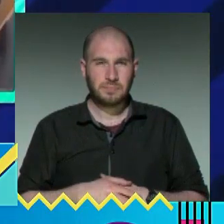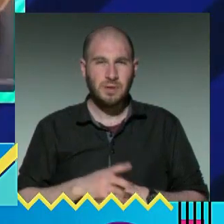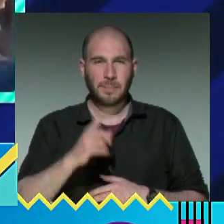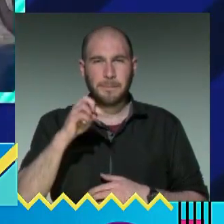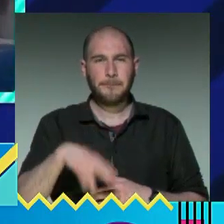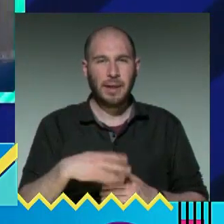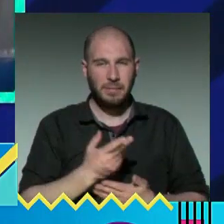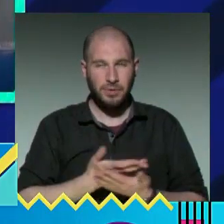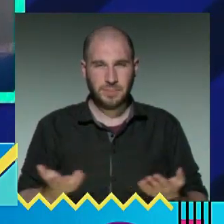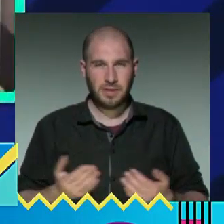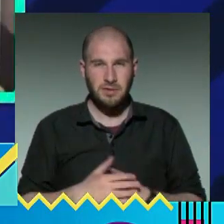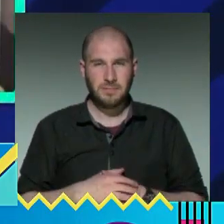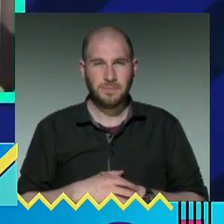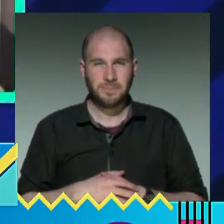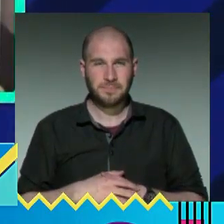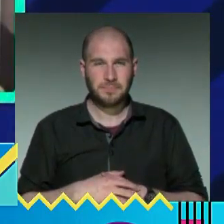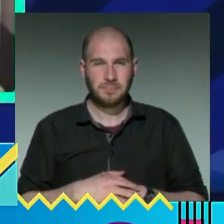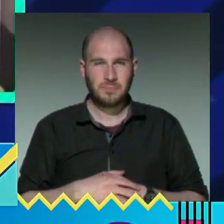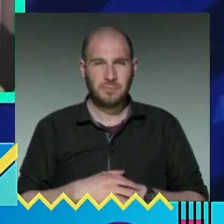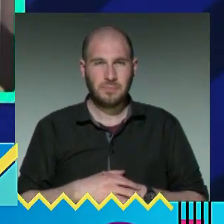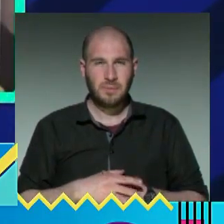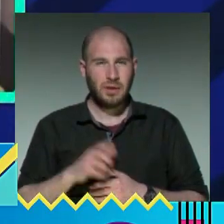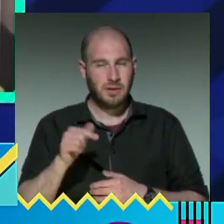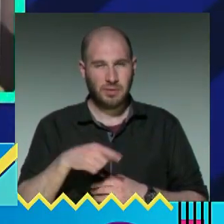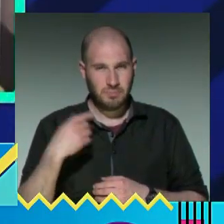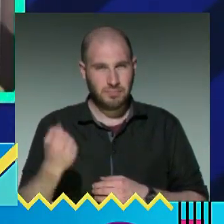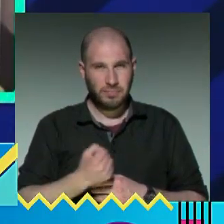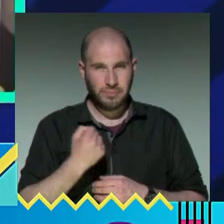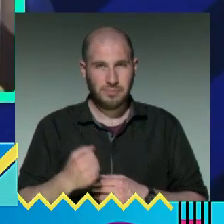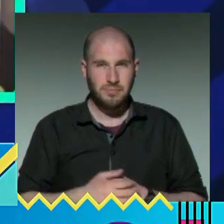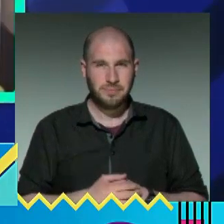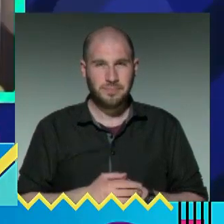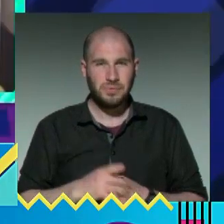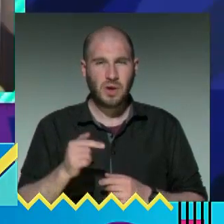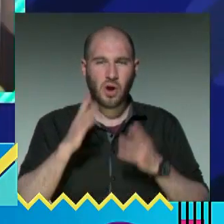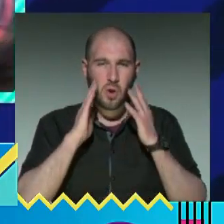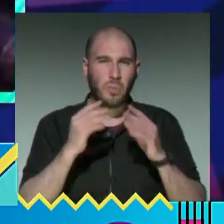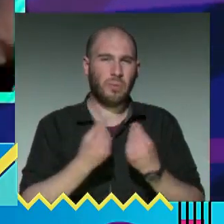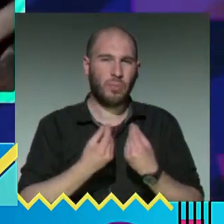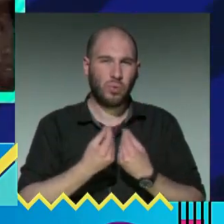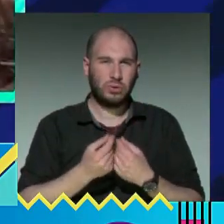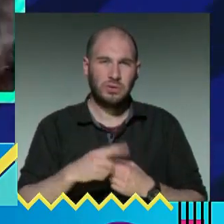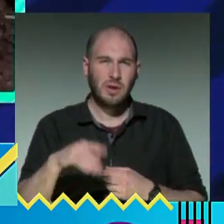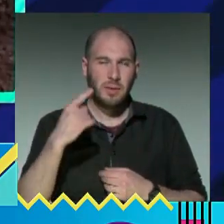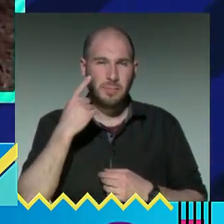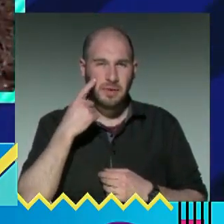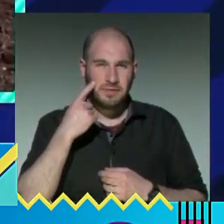políticas públicas. Y esto hace que fundamentalmente haya muchos jóvenes que decidan